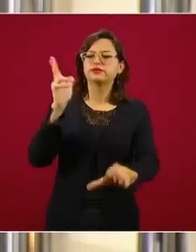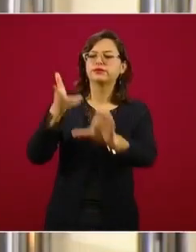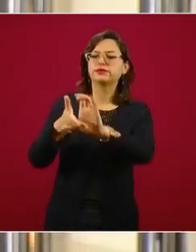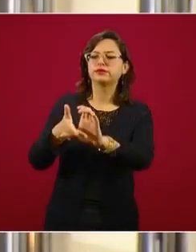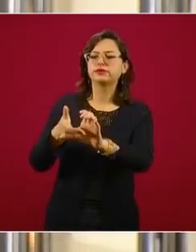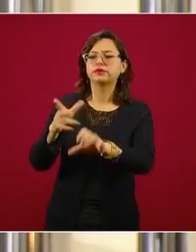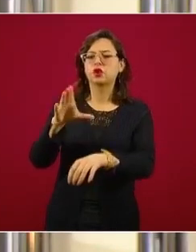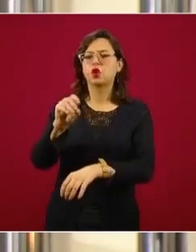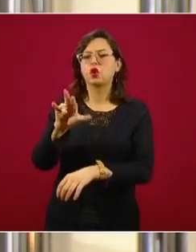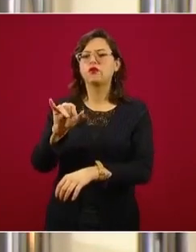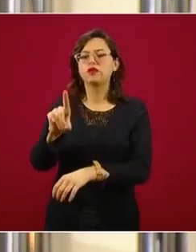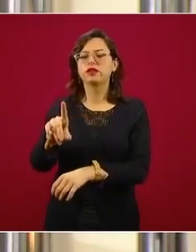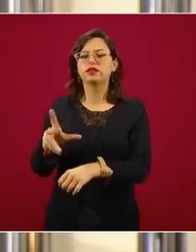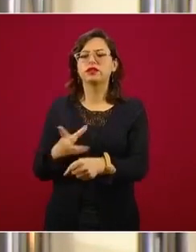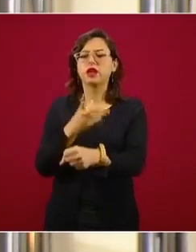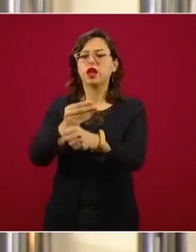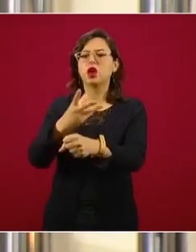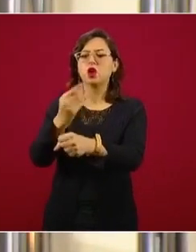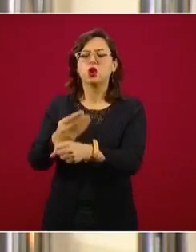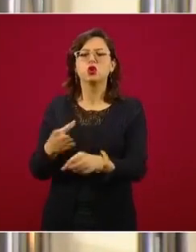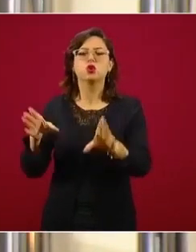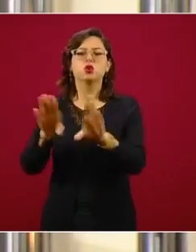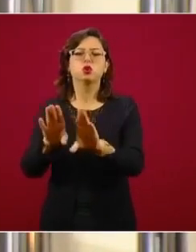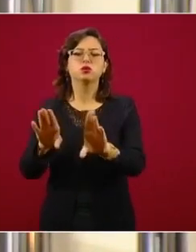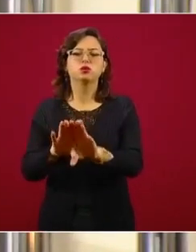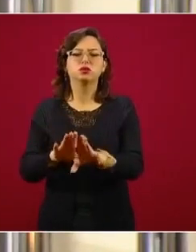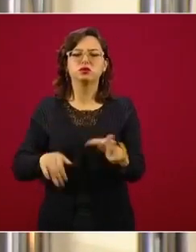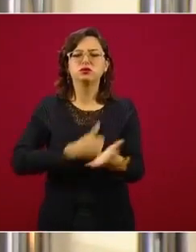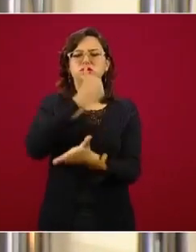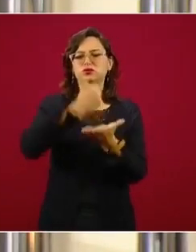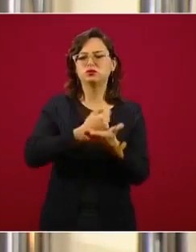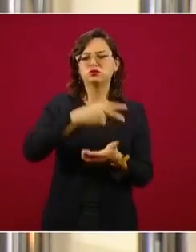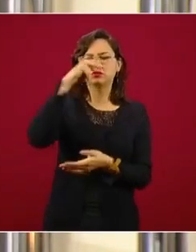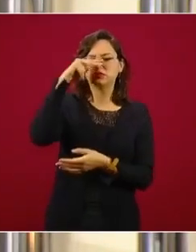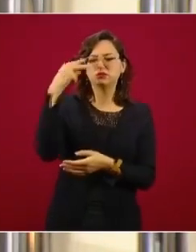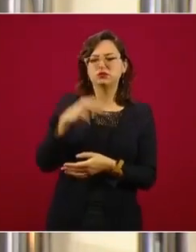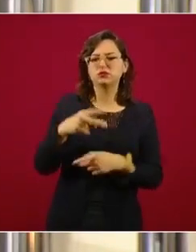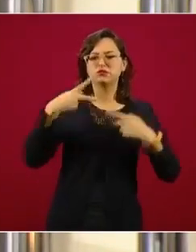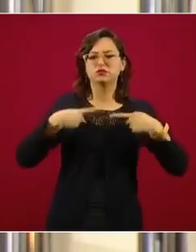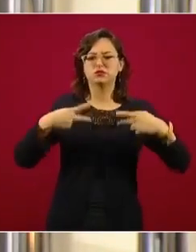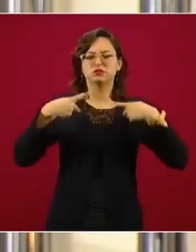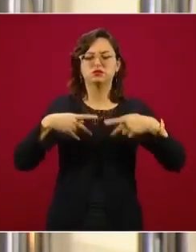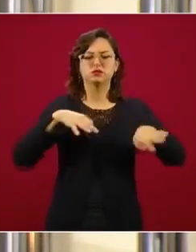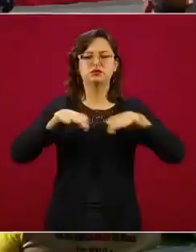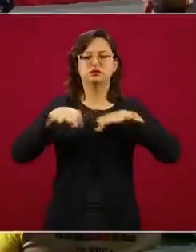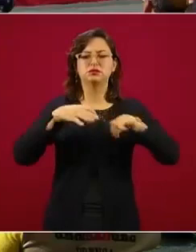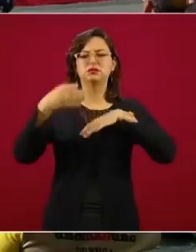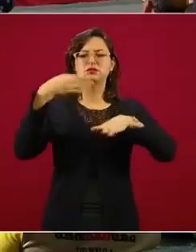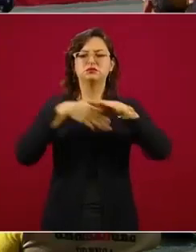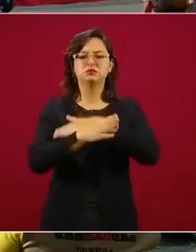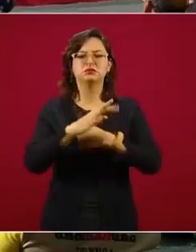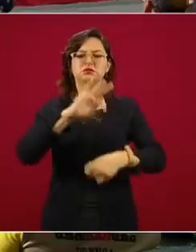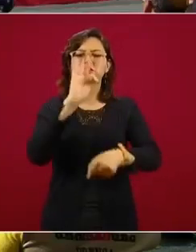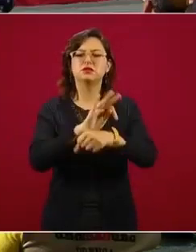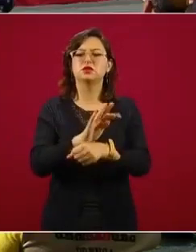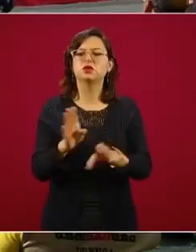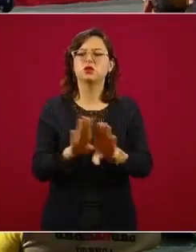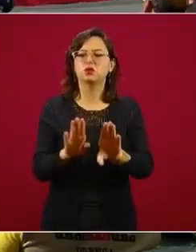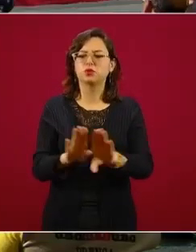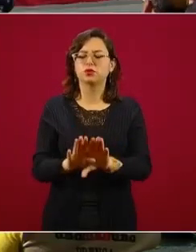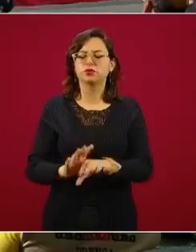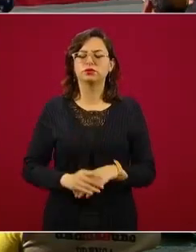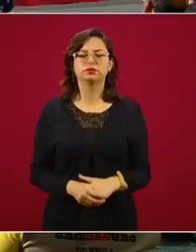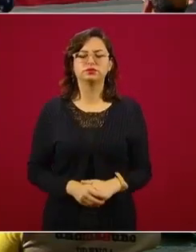a los pacientes de COVID? Y en el caso de la Ciudad de México, ¿qué se está haciendo para los trabajadores del metro? Gracias, presidente. Bueno,